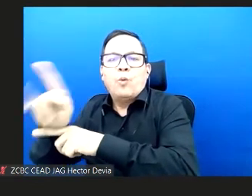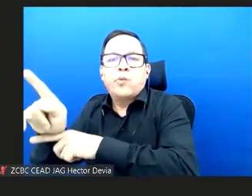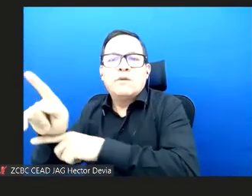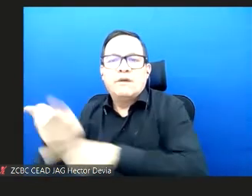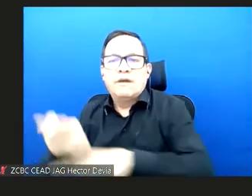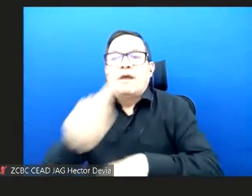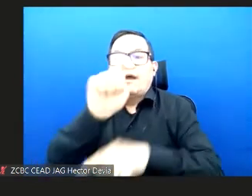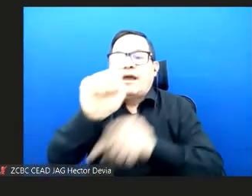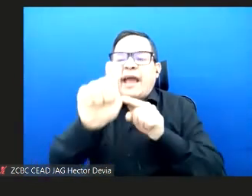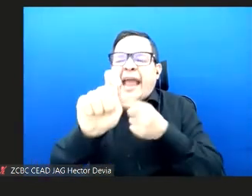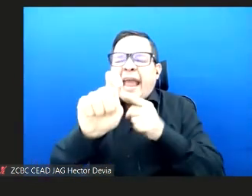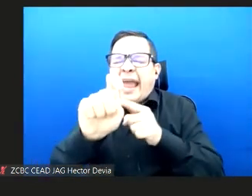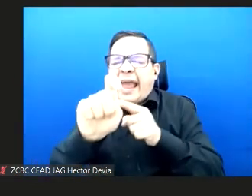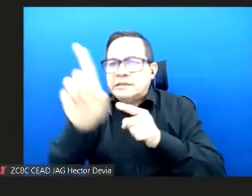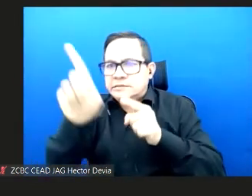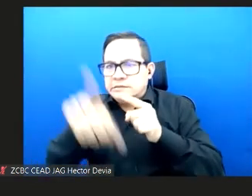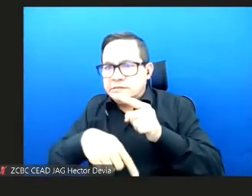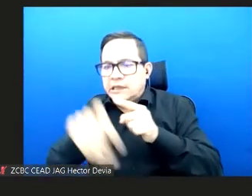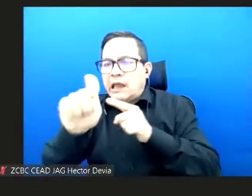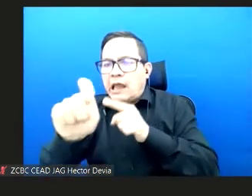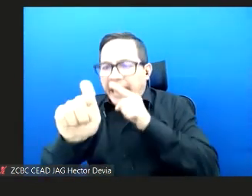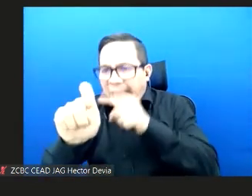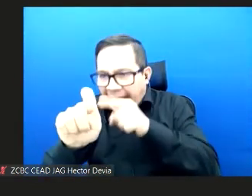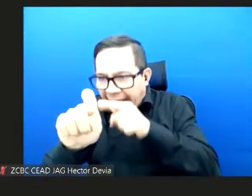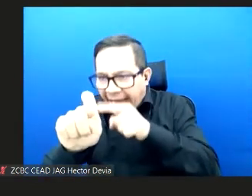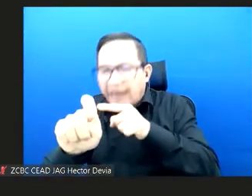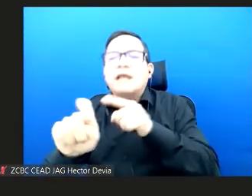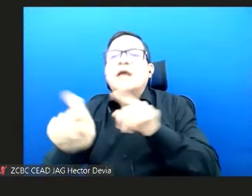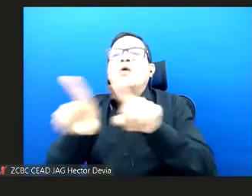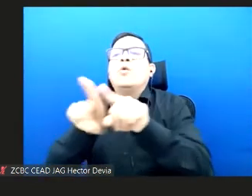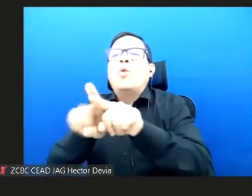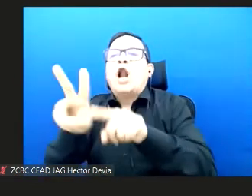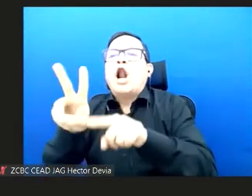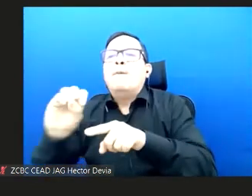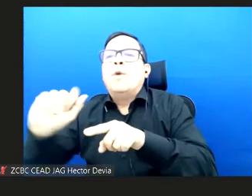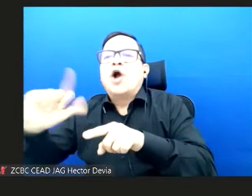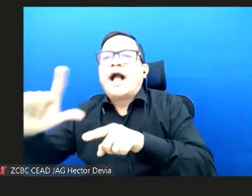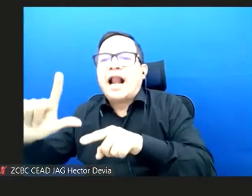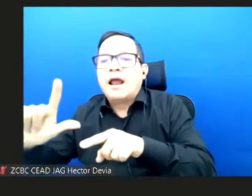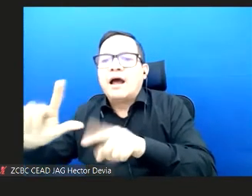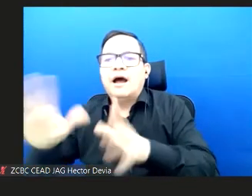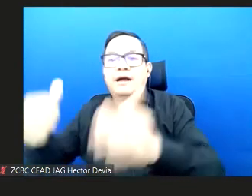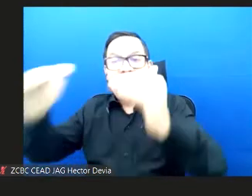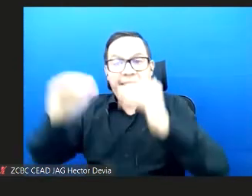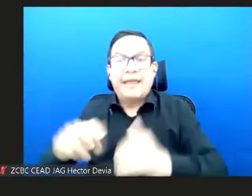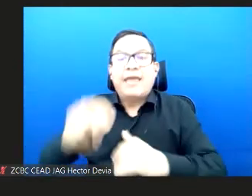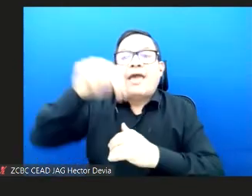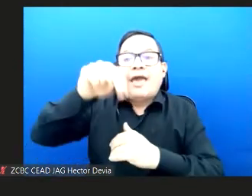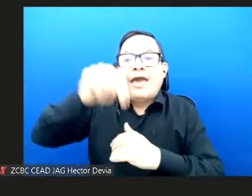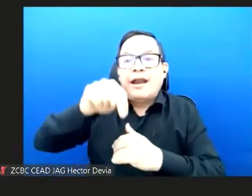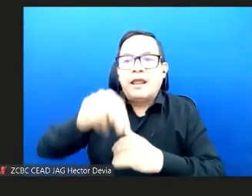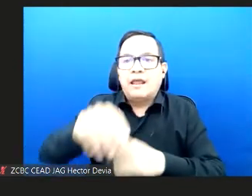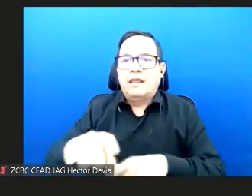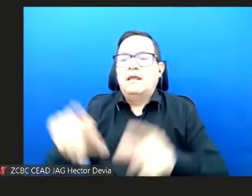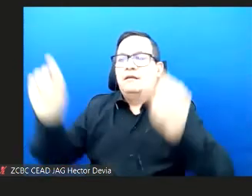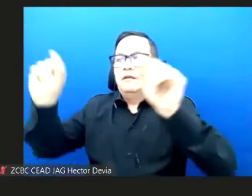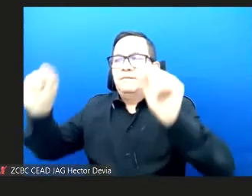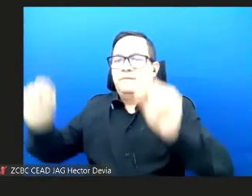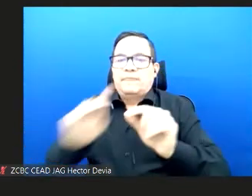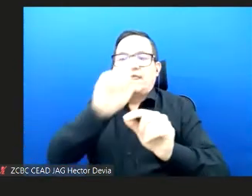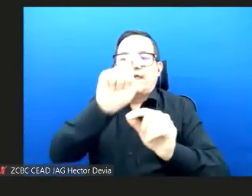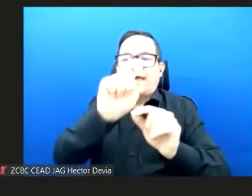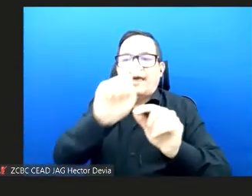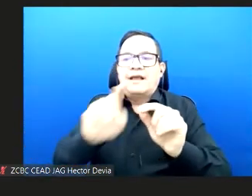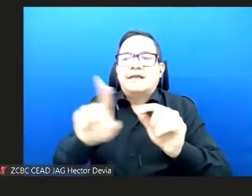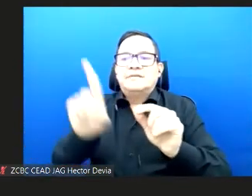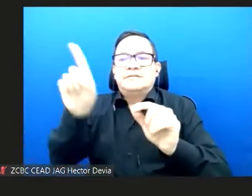llaves. Eh, el conjunto D, que pues eran los animales que estábamos viendo, lo podemos representar por X tales que X es un felino,